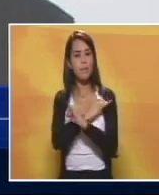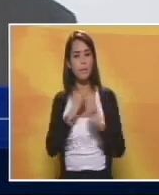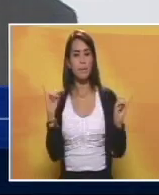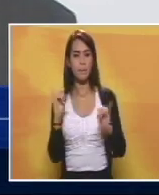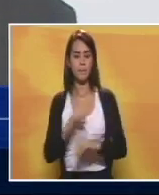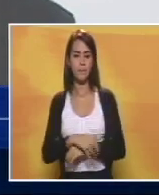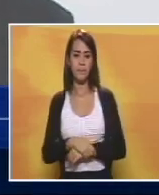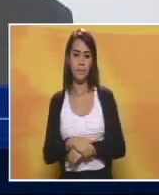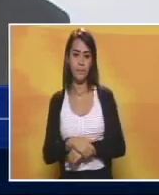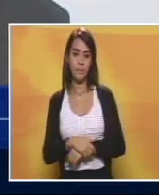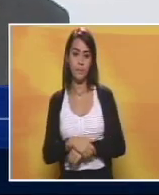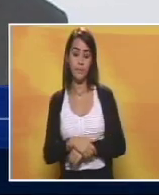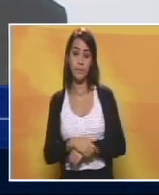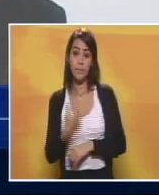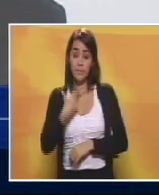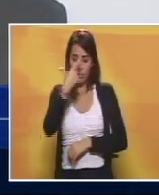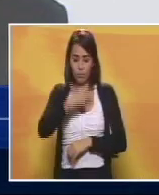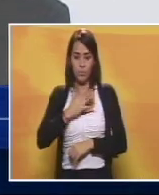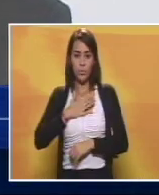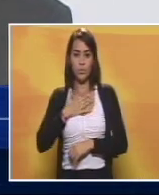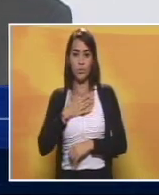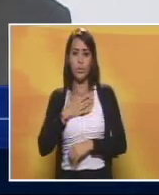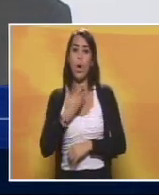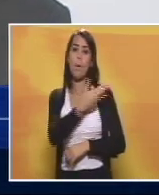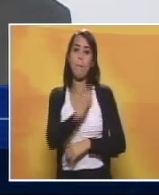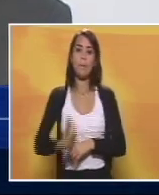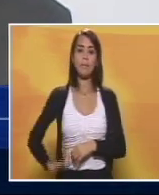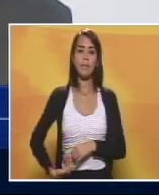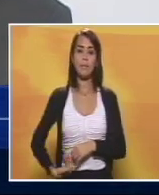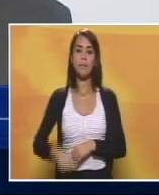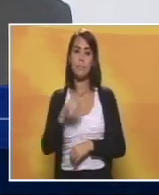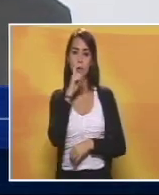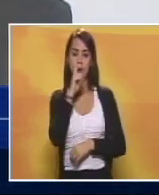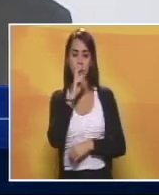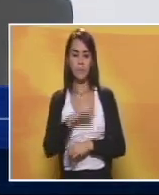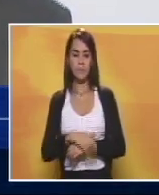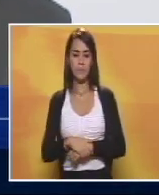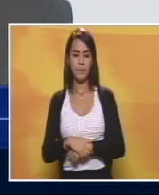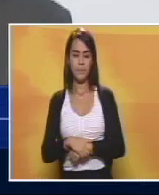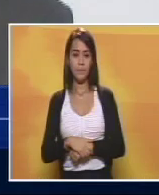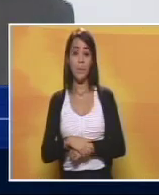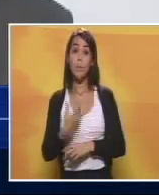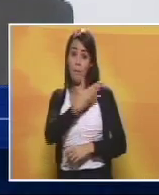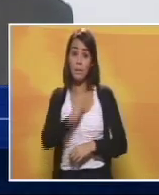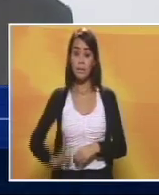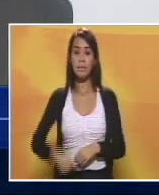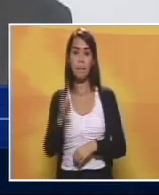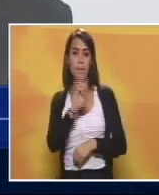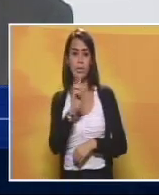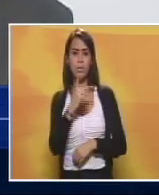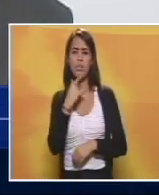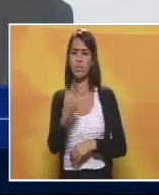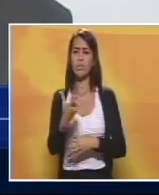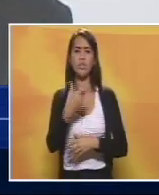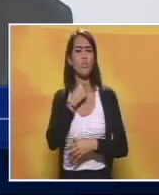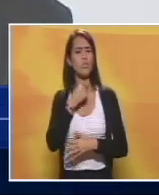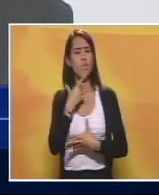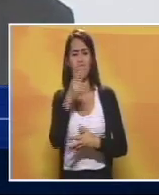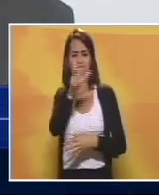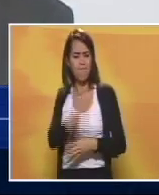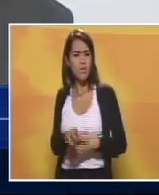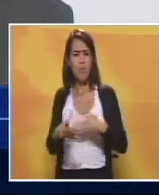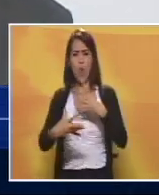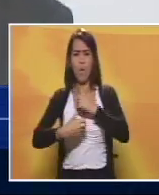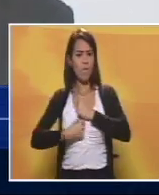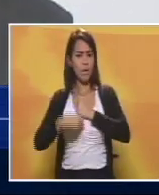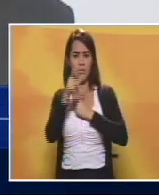y en uso de mis facultades como presidente de la república he declarado persona no grata y